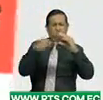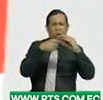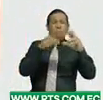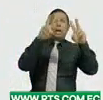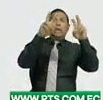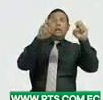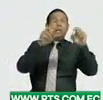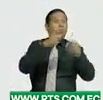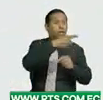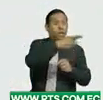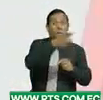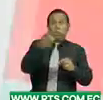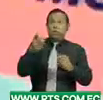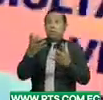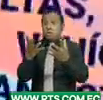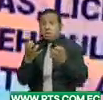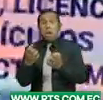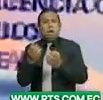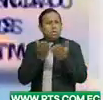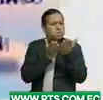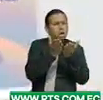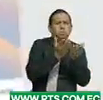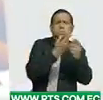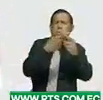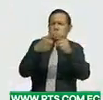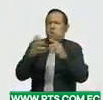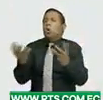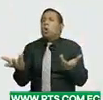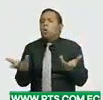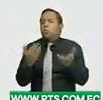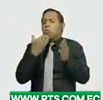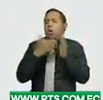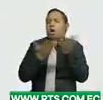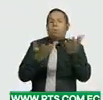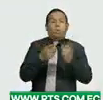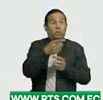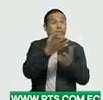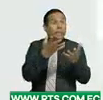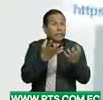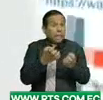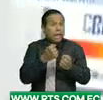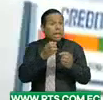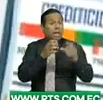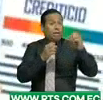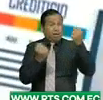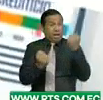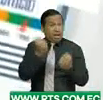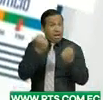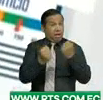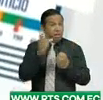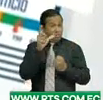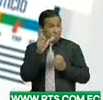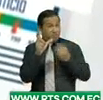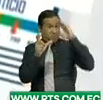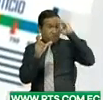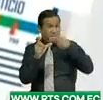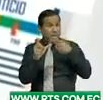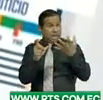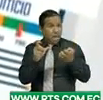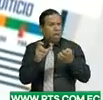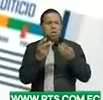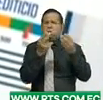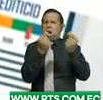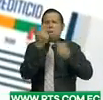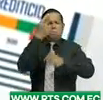reclutan interesados en varios servicios. Uno de ellos, obtener su licencia de conducir, incluso en 48